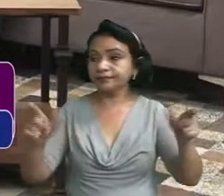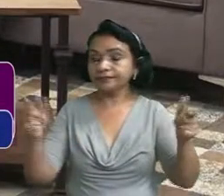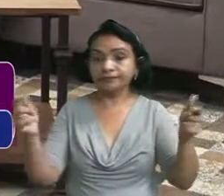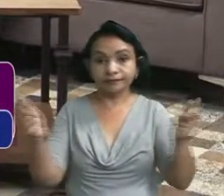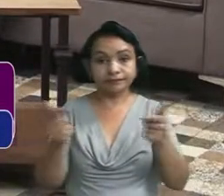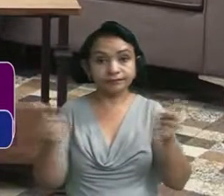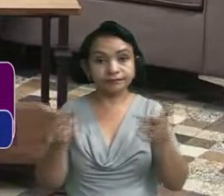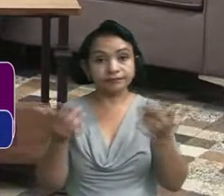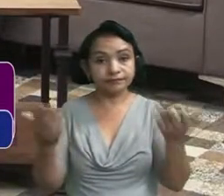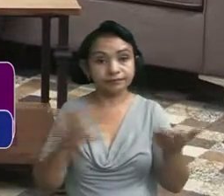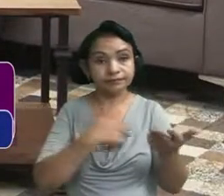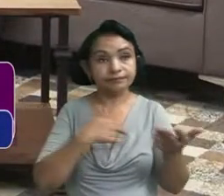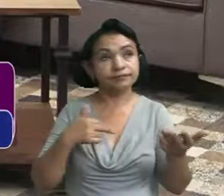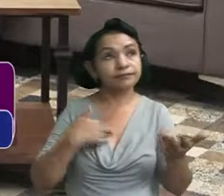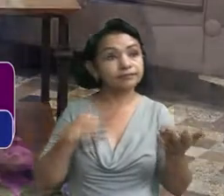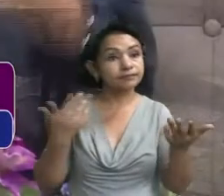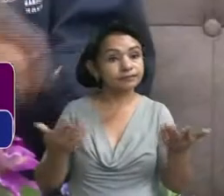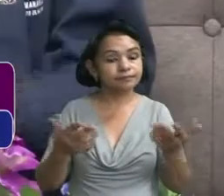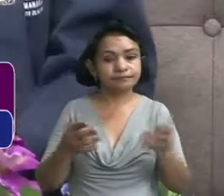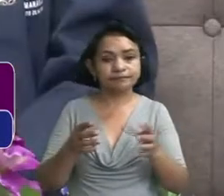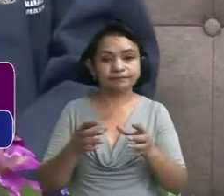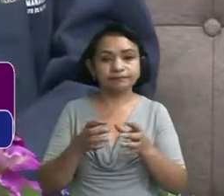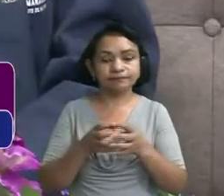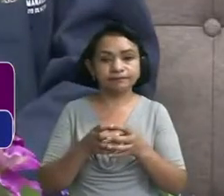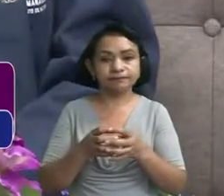terrorista, ¿verdad? Movieron,